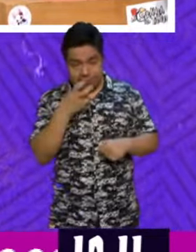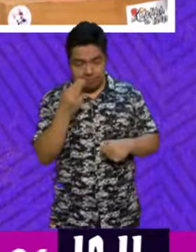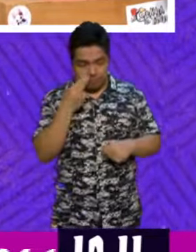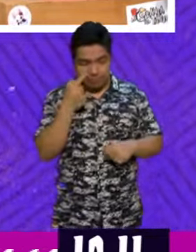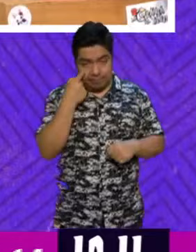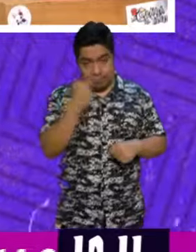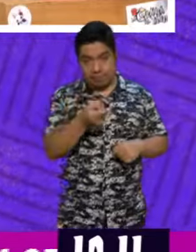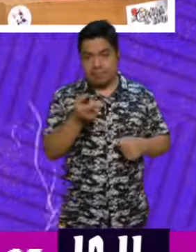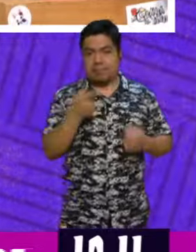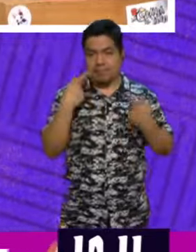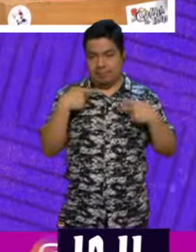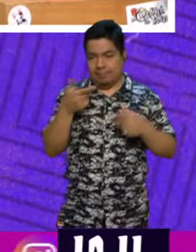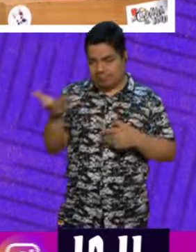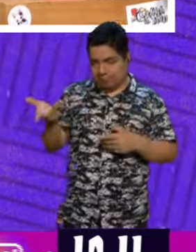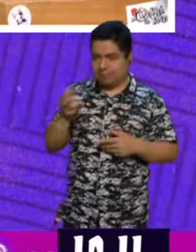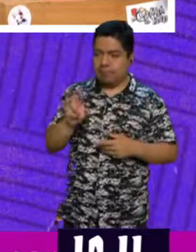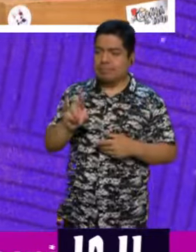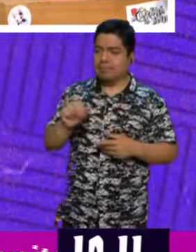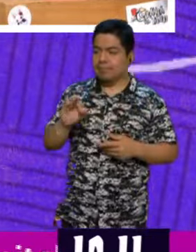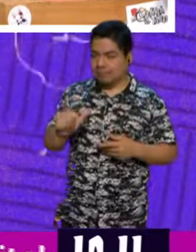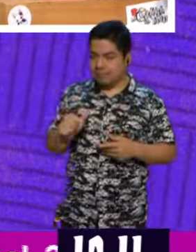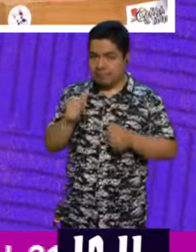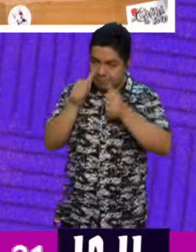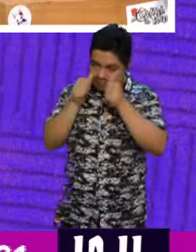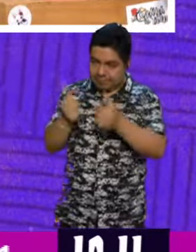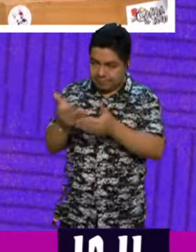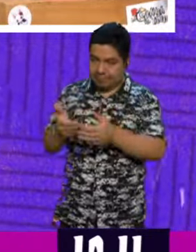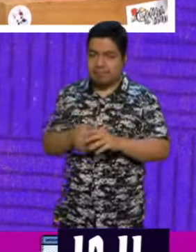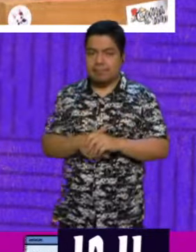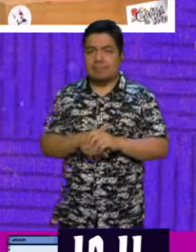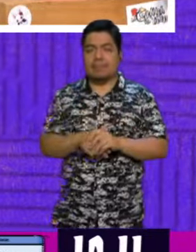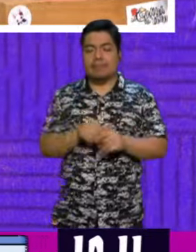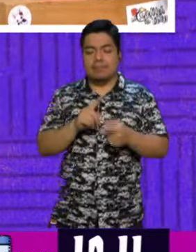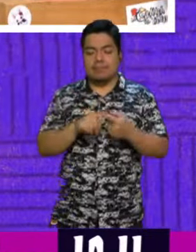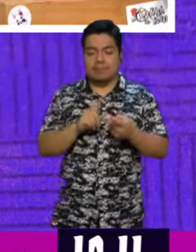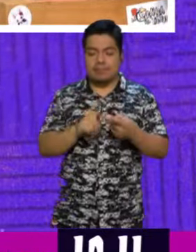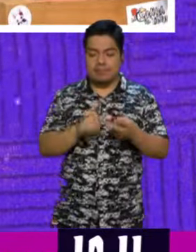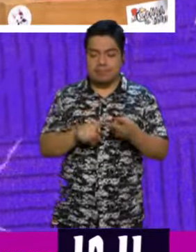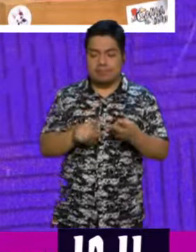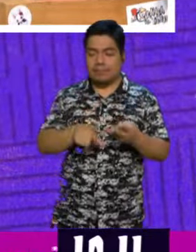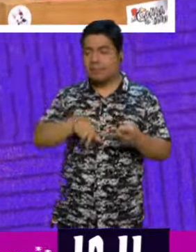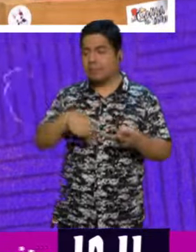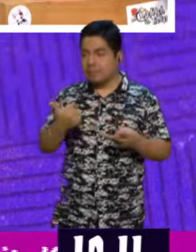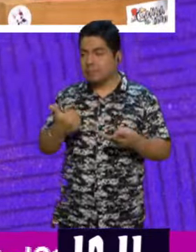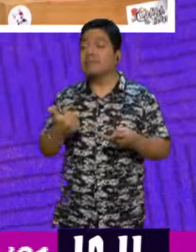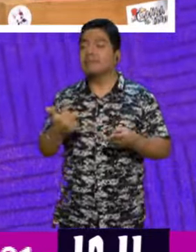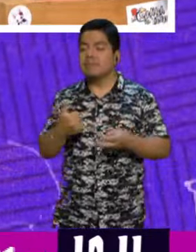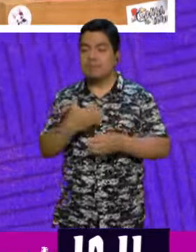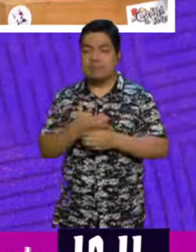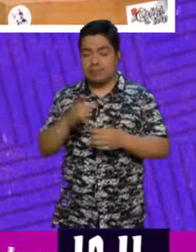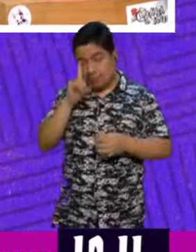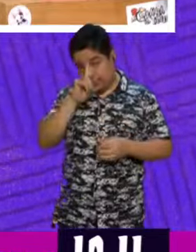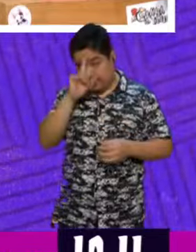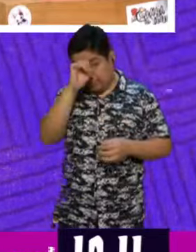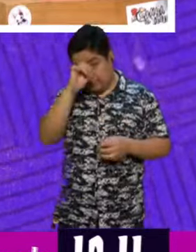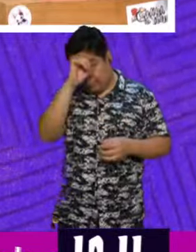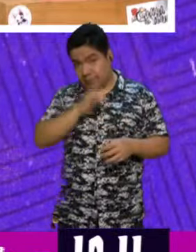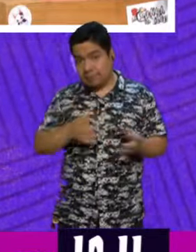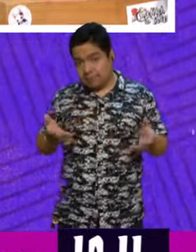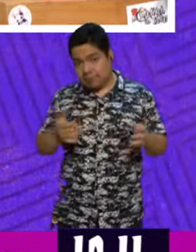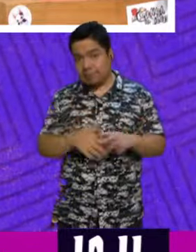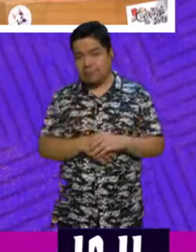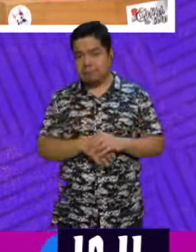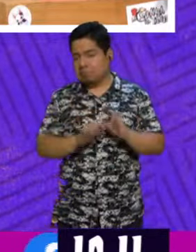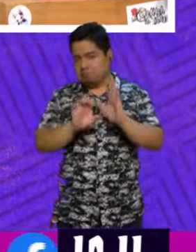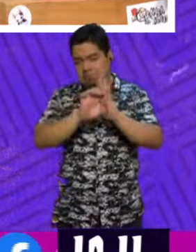escuchar a personas como mi Rafita. Claro, claro. Oye, ¿qué otras otro cosas? Punto. A ver, exacto, ¿qué otra recomendación? Si